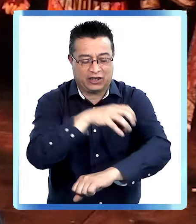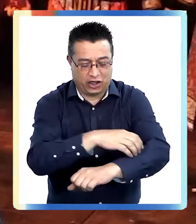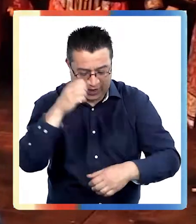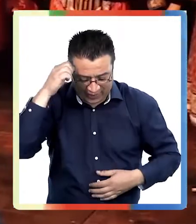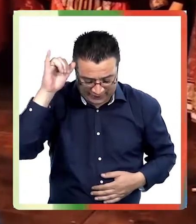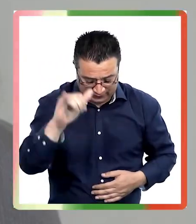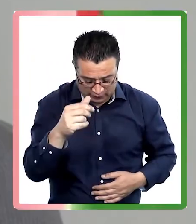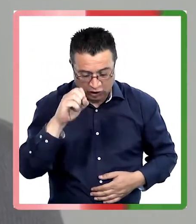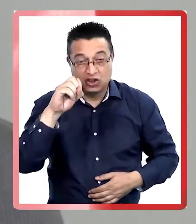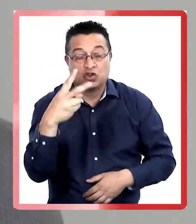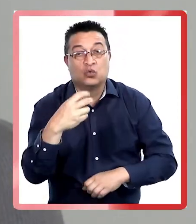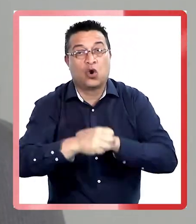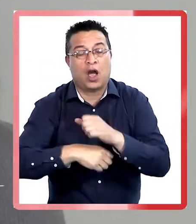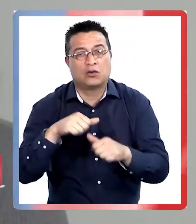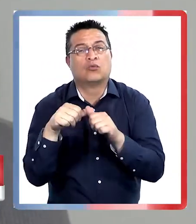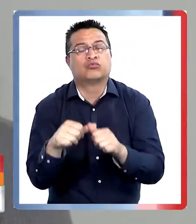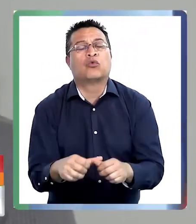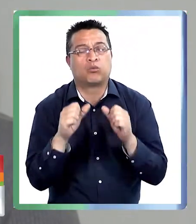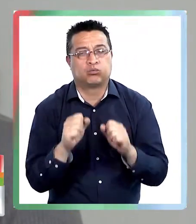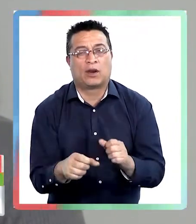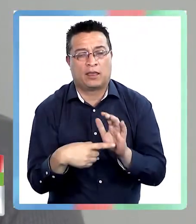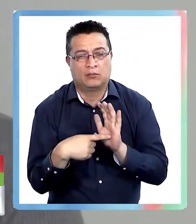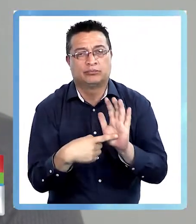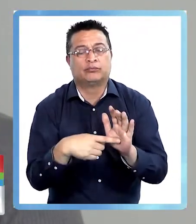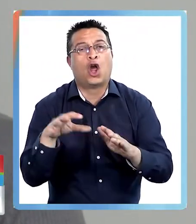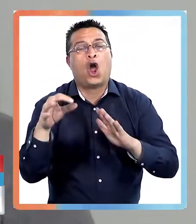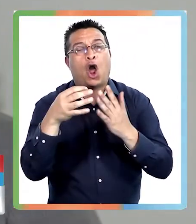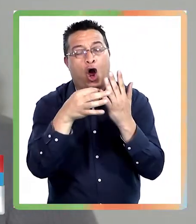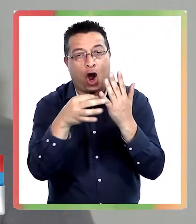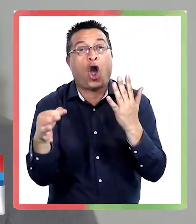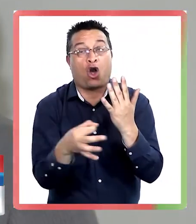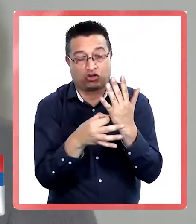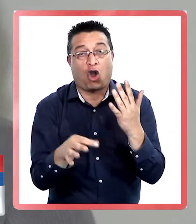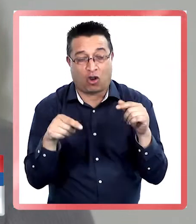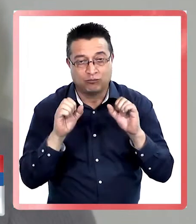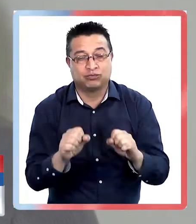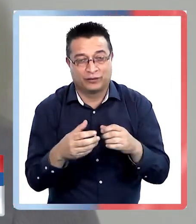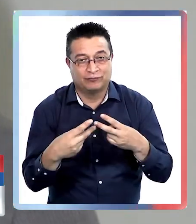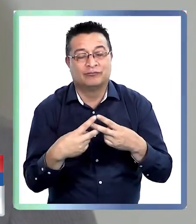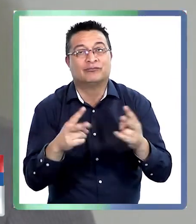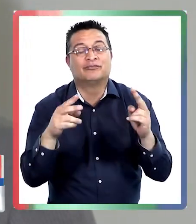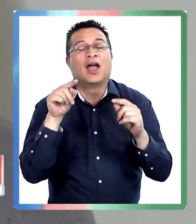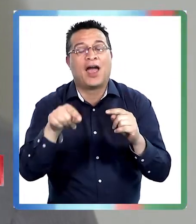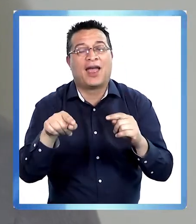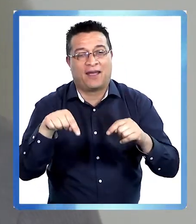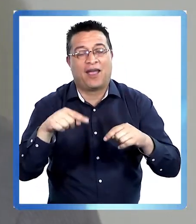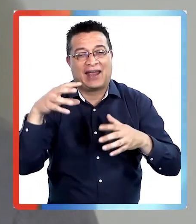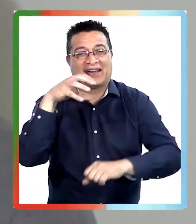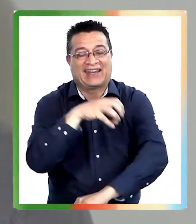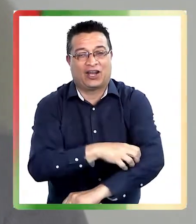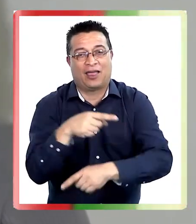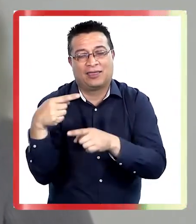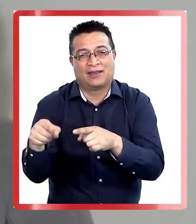segundo año consecutivo podemos realizar una extensión de otoño que permite la circulación de las obras de acá de la región en distintas partes de la